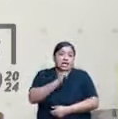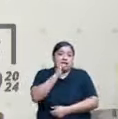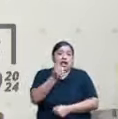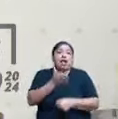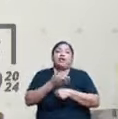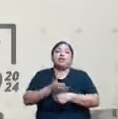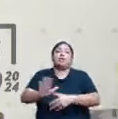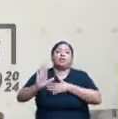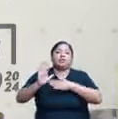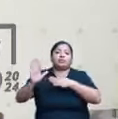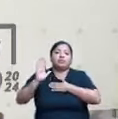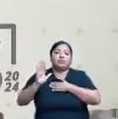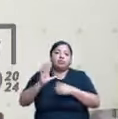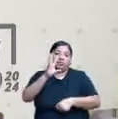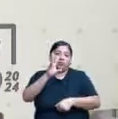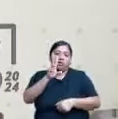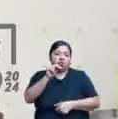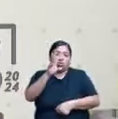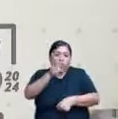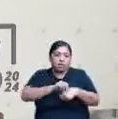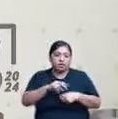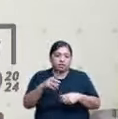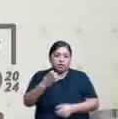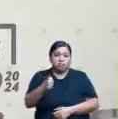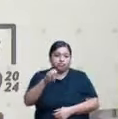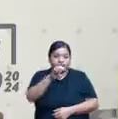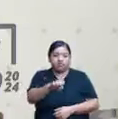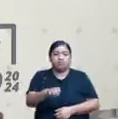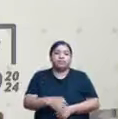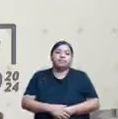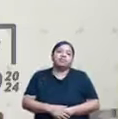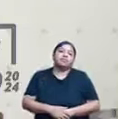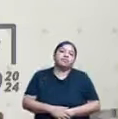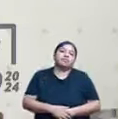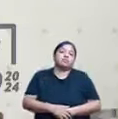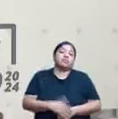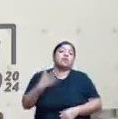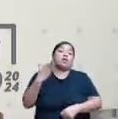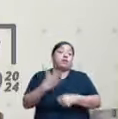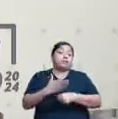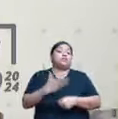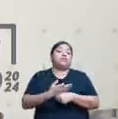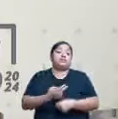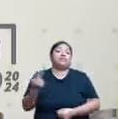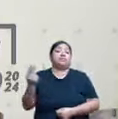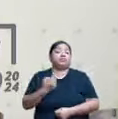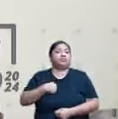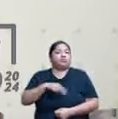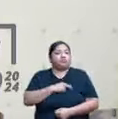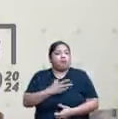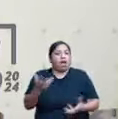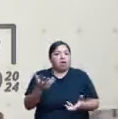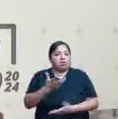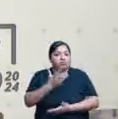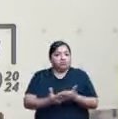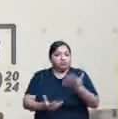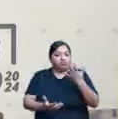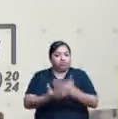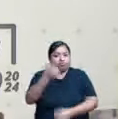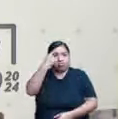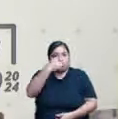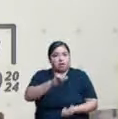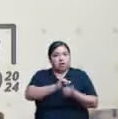te dejes engañar, mixquiahualense. Es momento de que nosotros emprendamos acciones para dar cambio